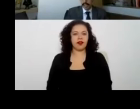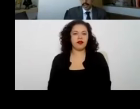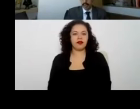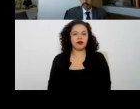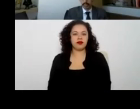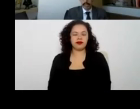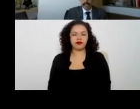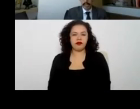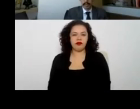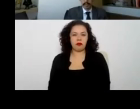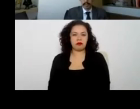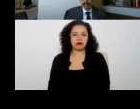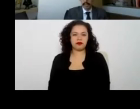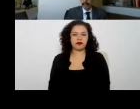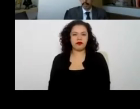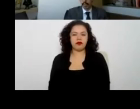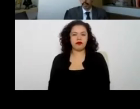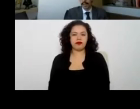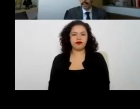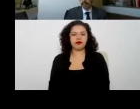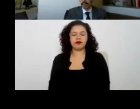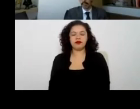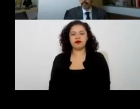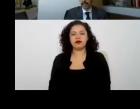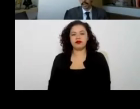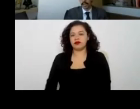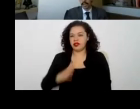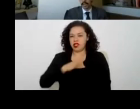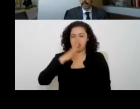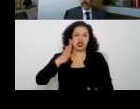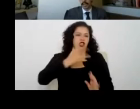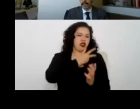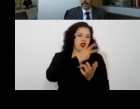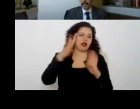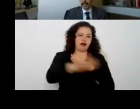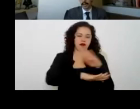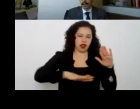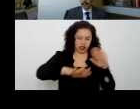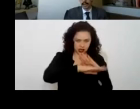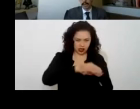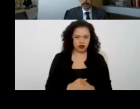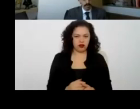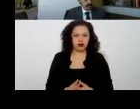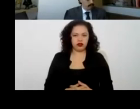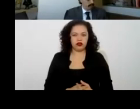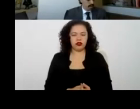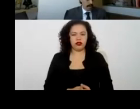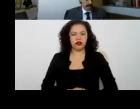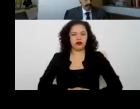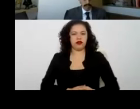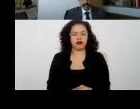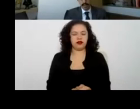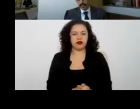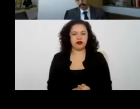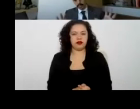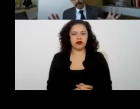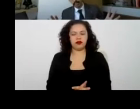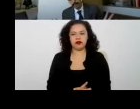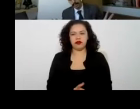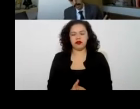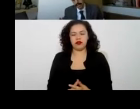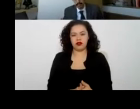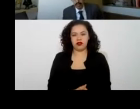Bueno, tenemos aquí un diagrama muy básico de el lavado de dinero. Obviamente, esto